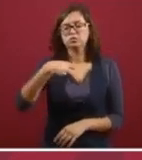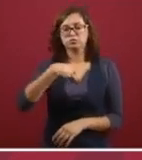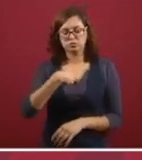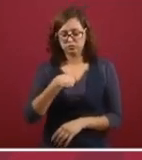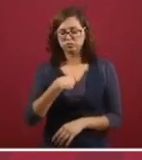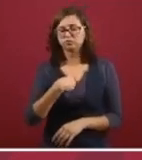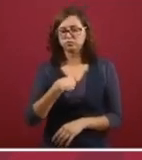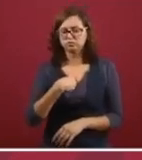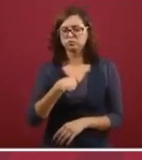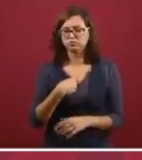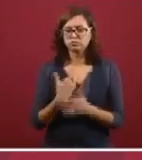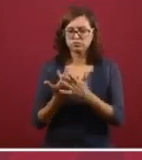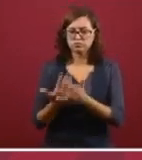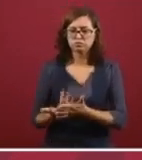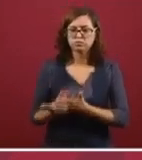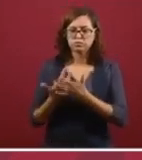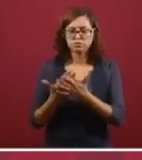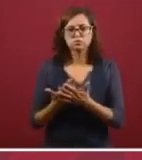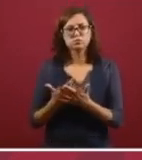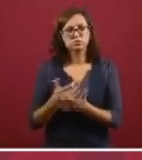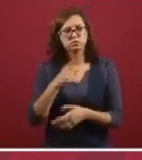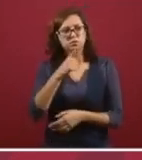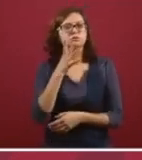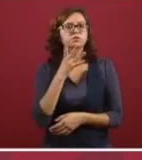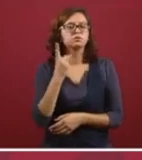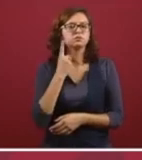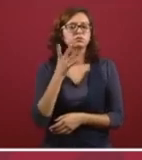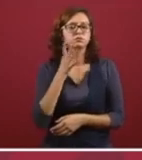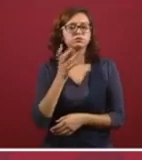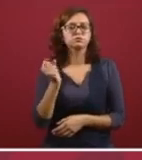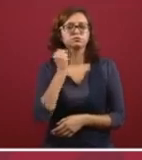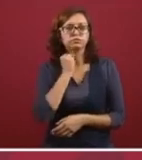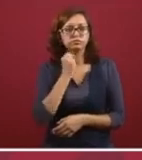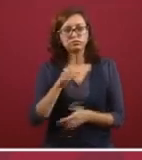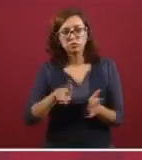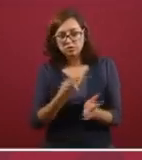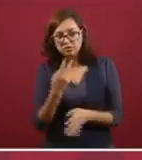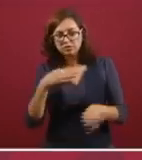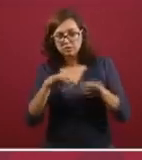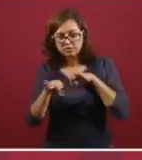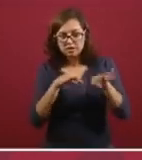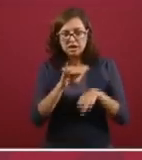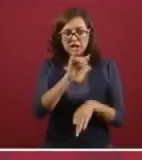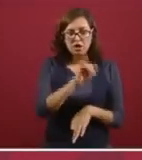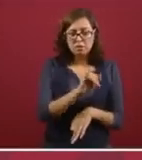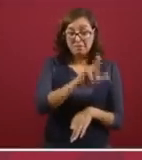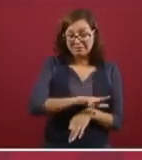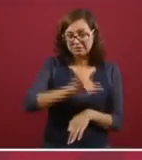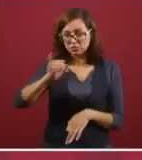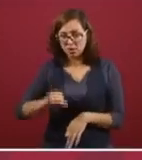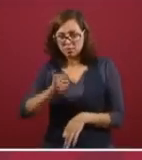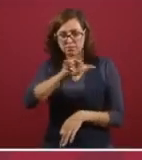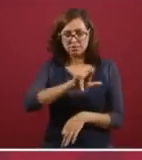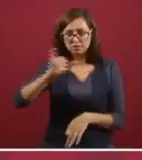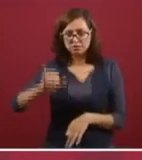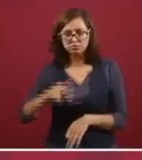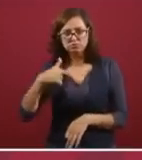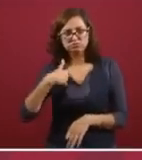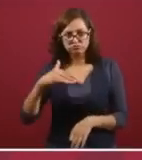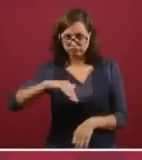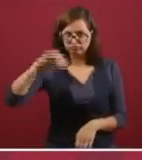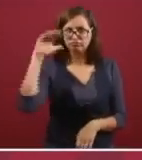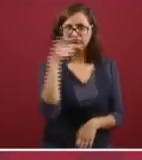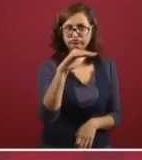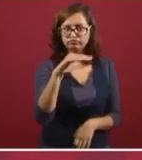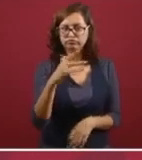los trabajos en el Senado, en la Cámara de Diputados, porque quiero que se apruebe